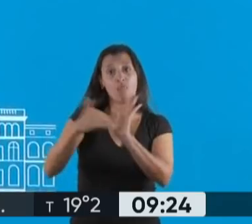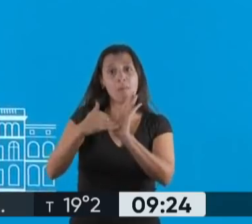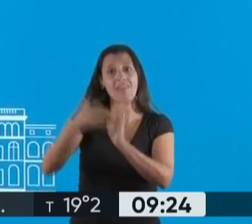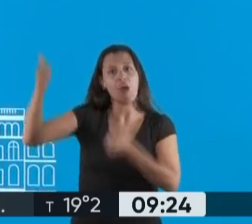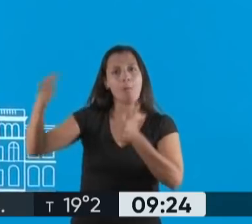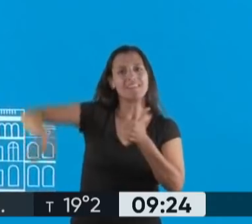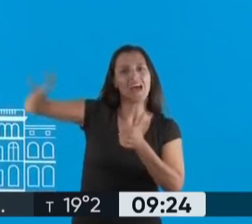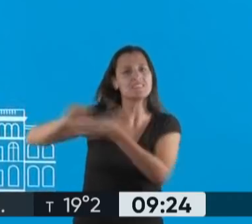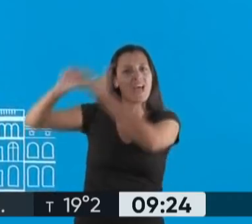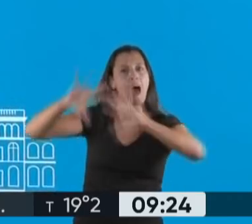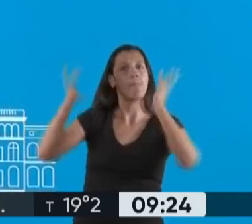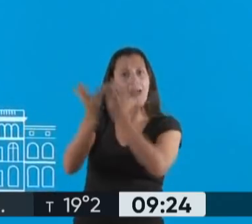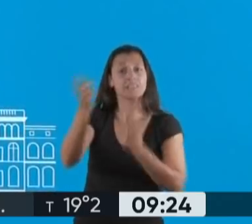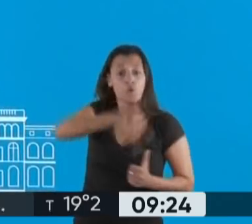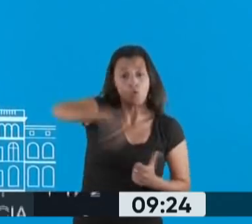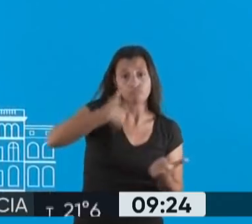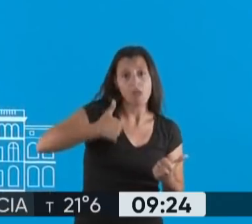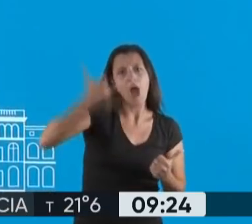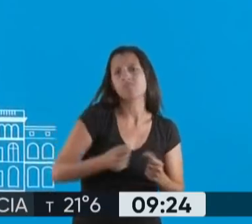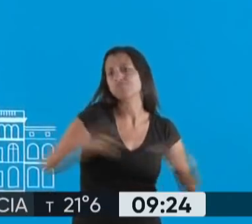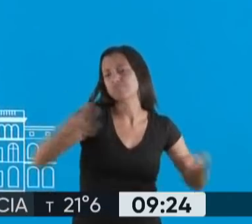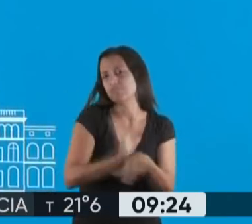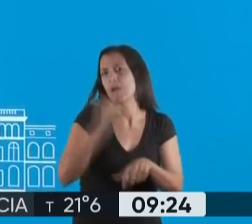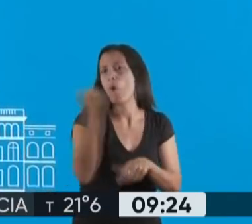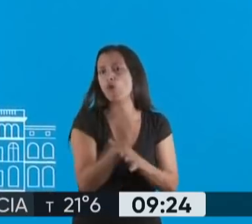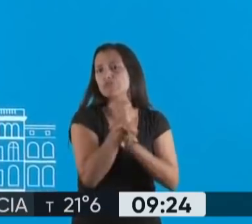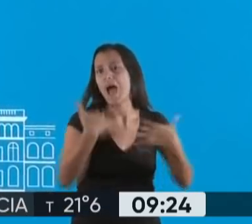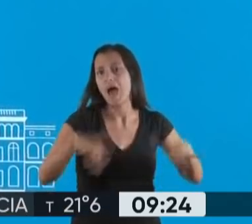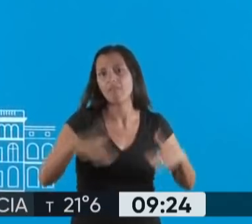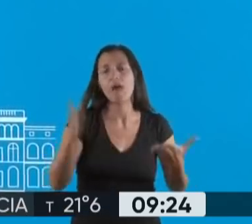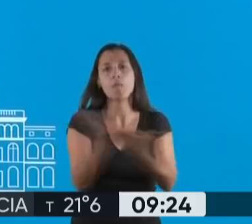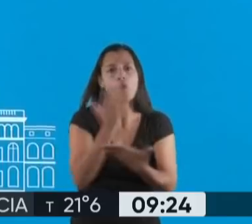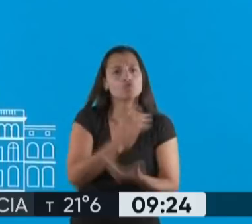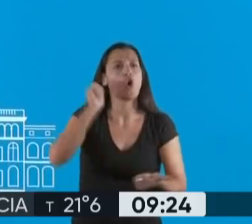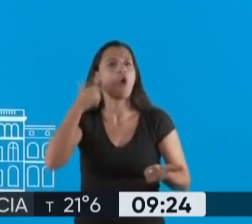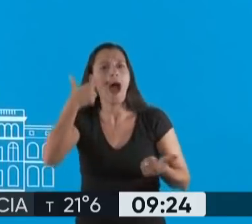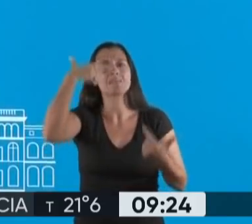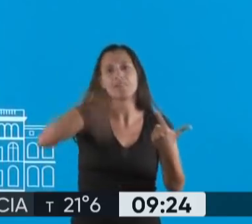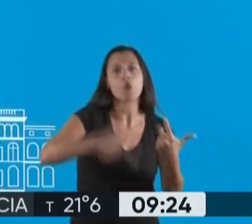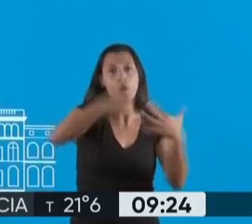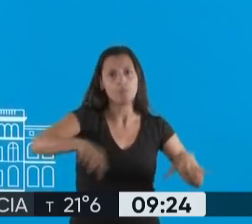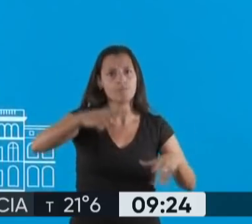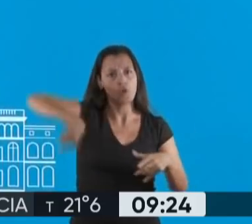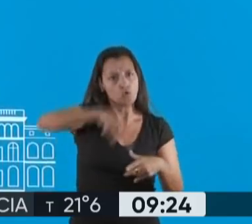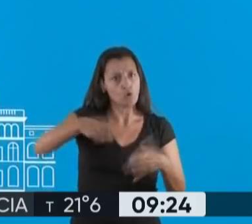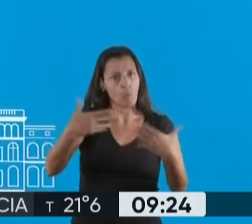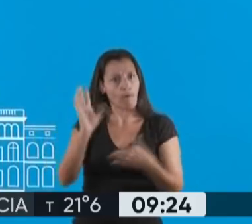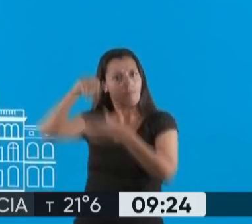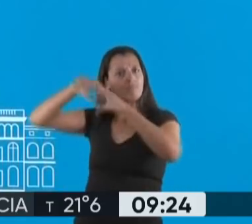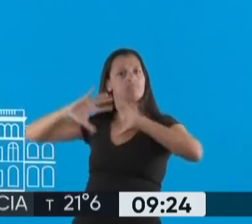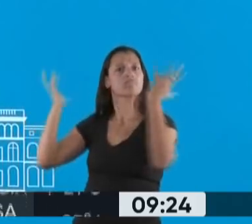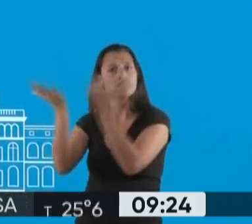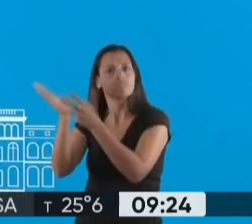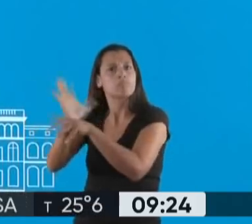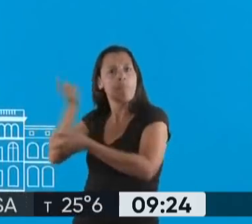también somos potenciales grandes productores de hidrocarburos y podemos entrar en el mercado mundial si logramos llevar adelante en el